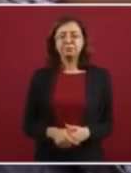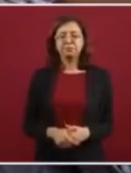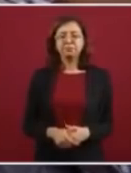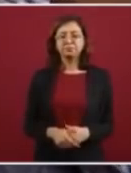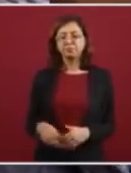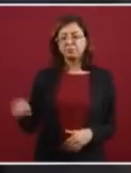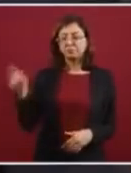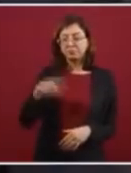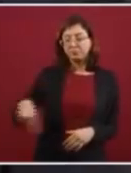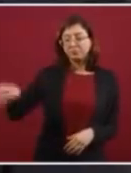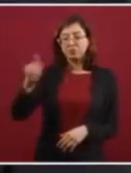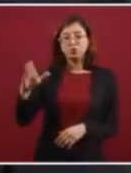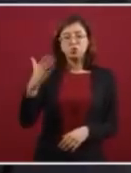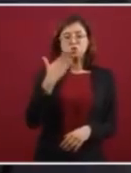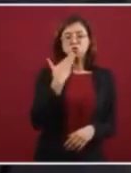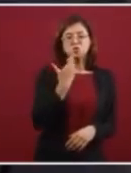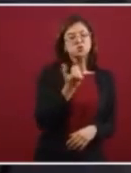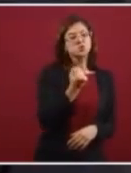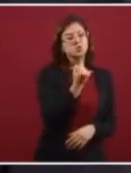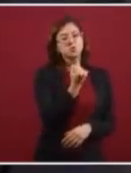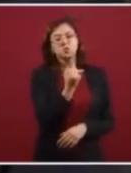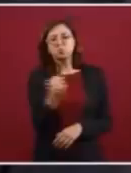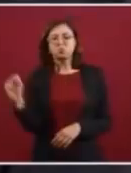en el manejo de puertos,